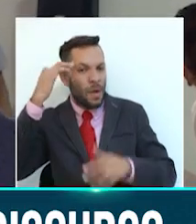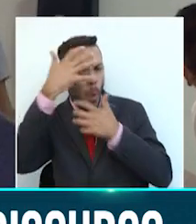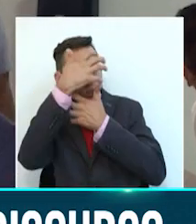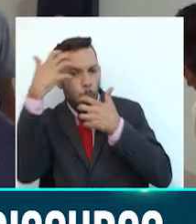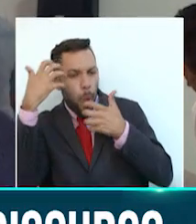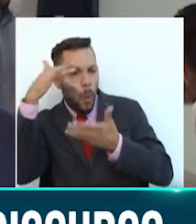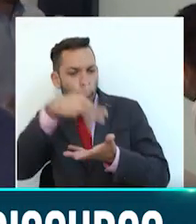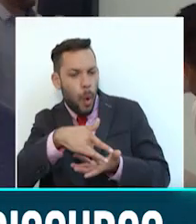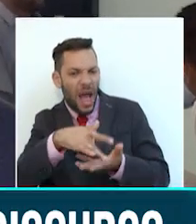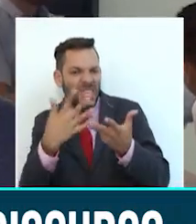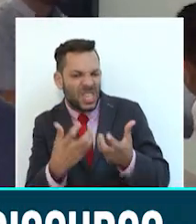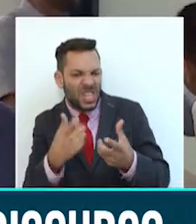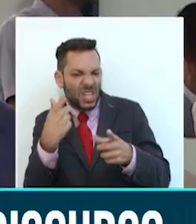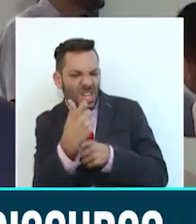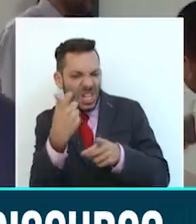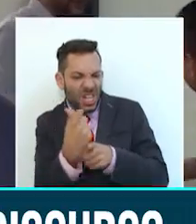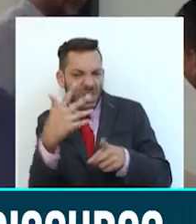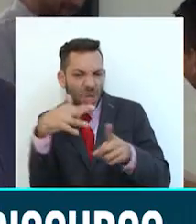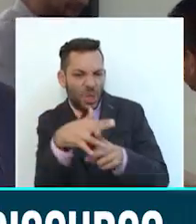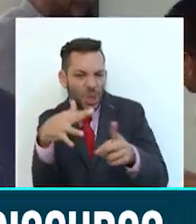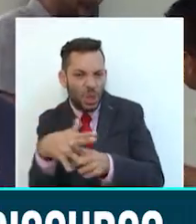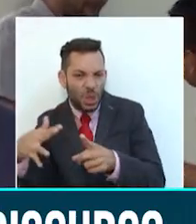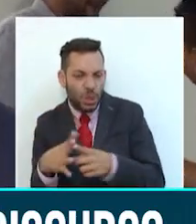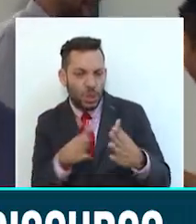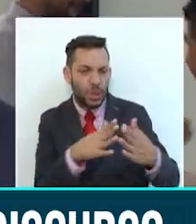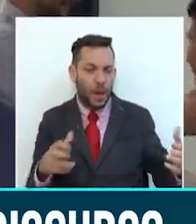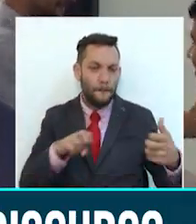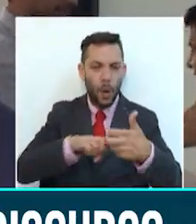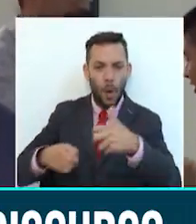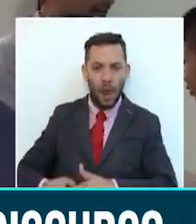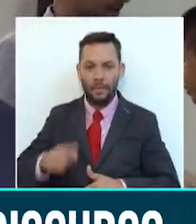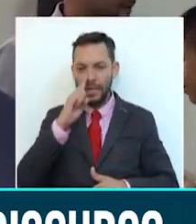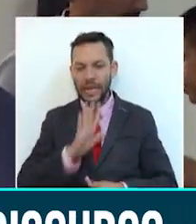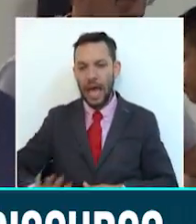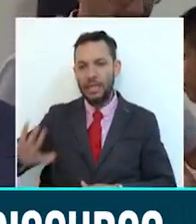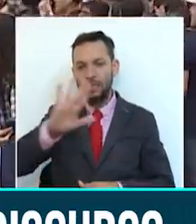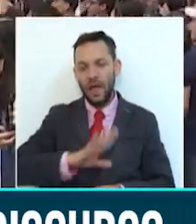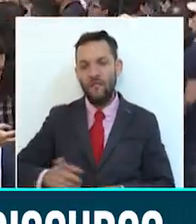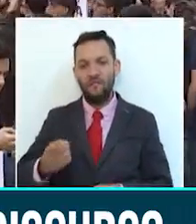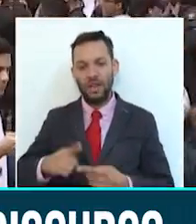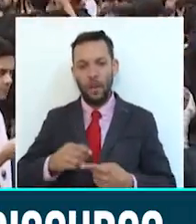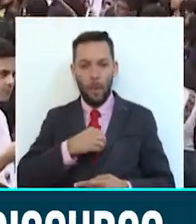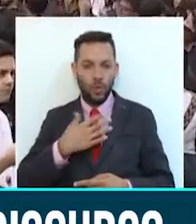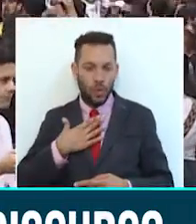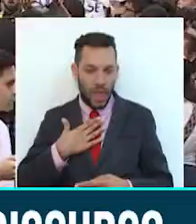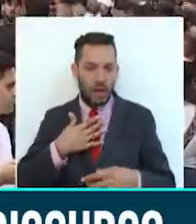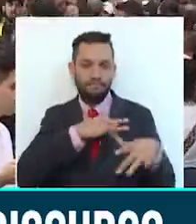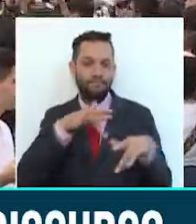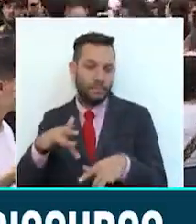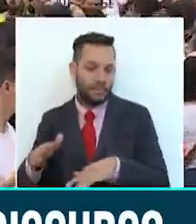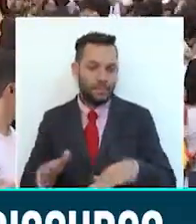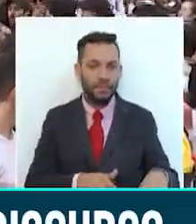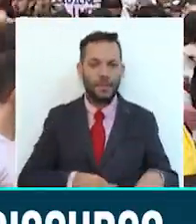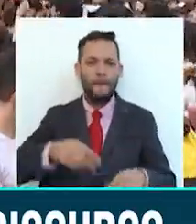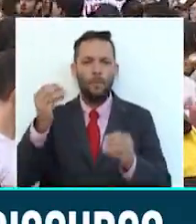de personas que quieren desviar la atención y no centrarnos en el verdadero problema del país, que son las faltas de oportunidades. La convocatoria llevó a miles